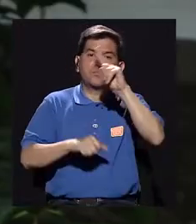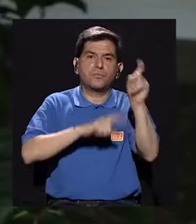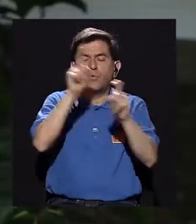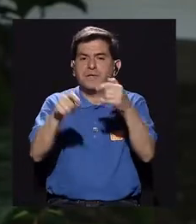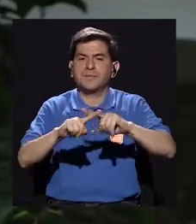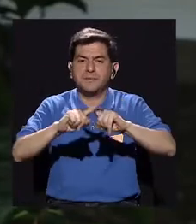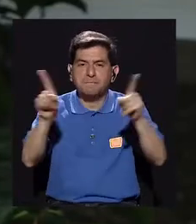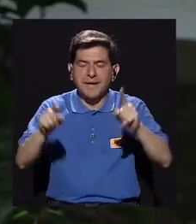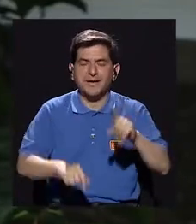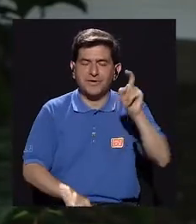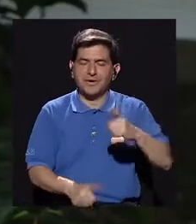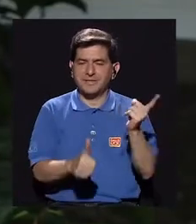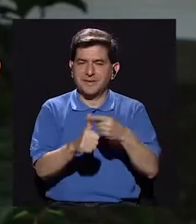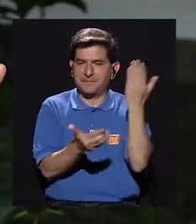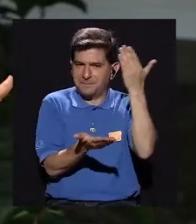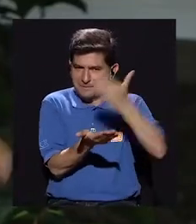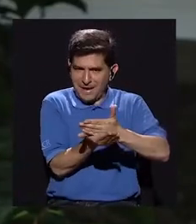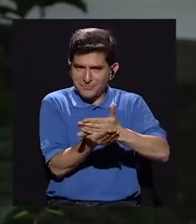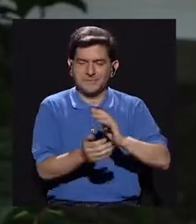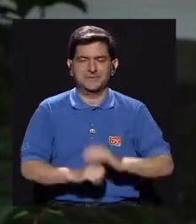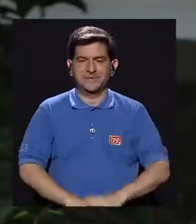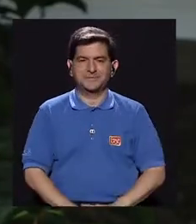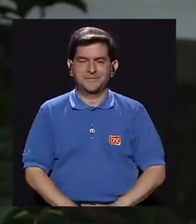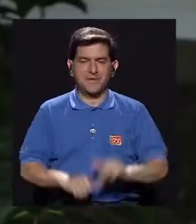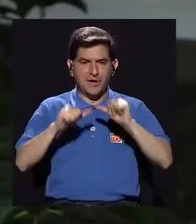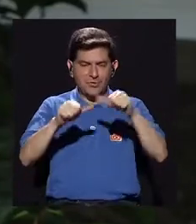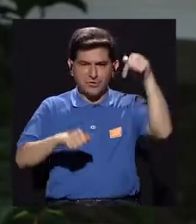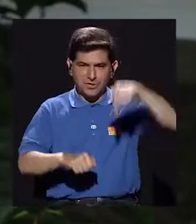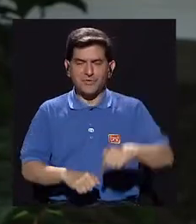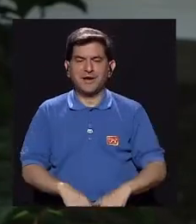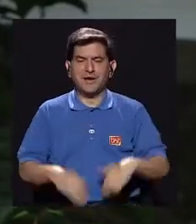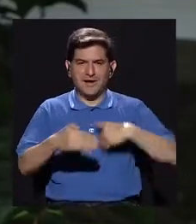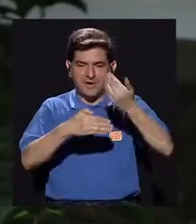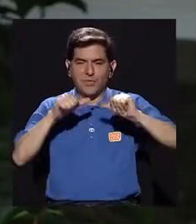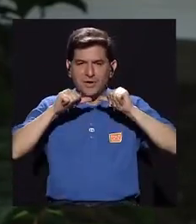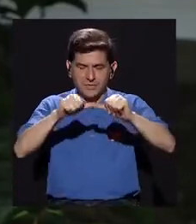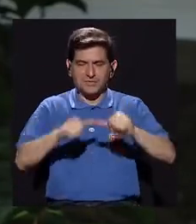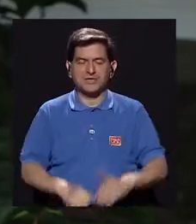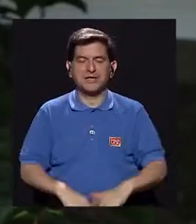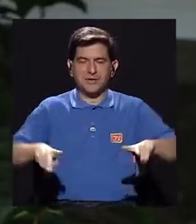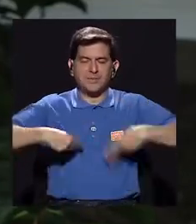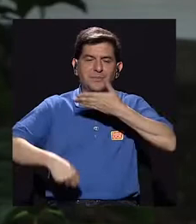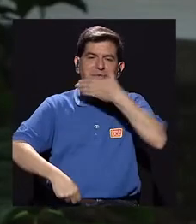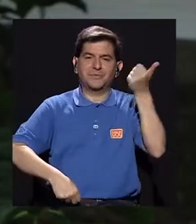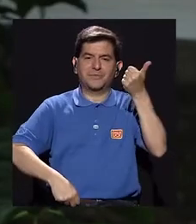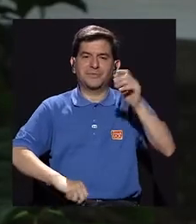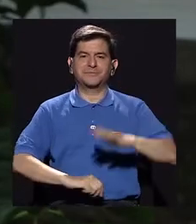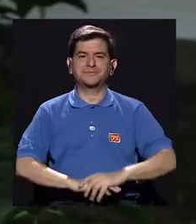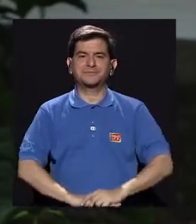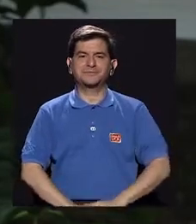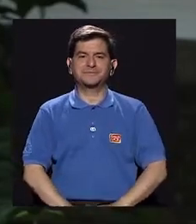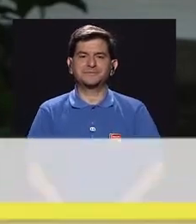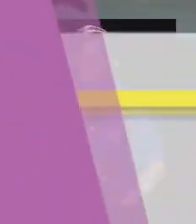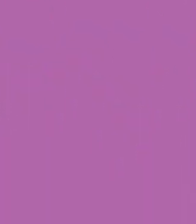bastantes preguntas, pero necesito hacer un primer corte. Okay. Quédese gracias. Con nosotros y ya regresamos con más de Vivir